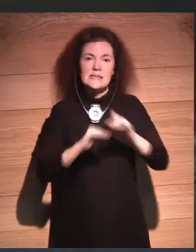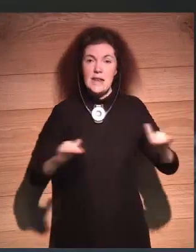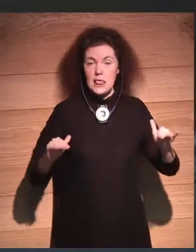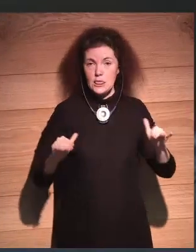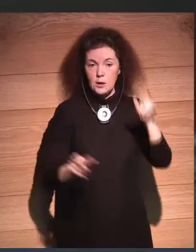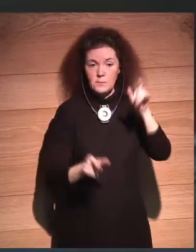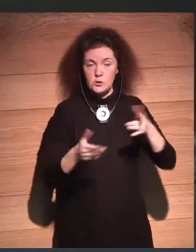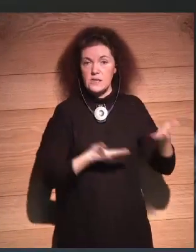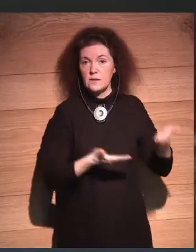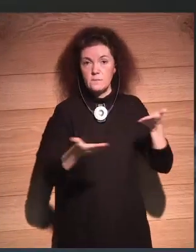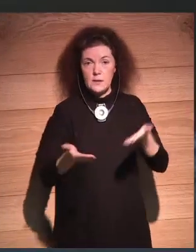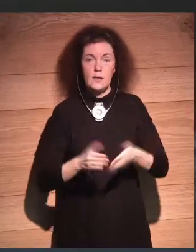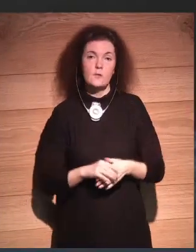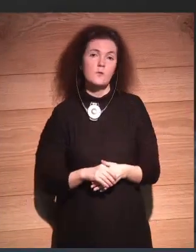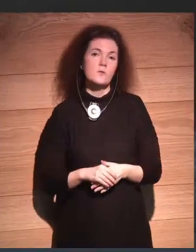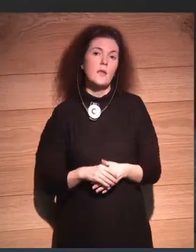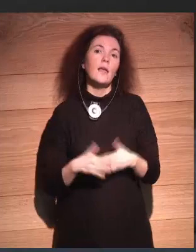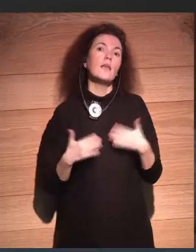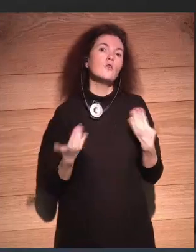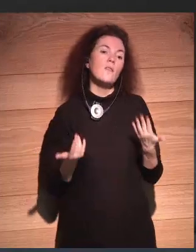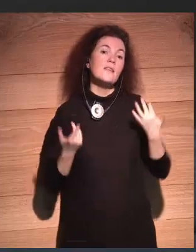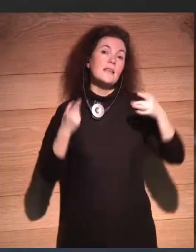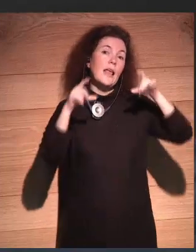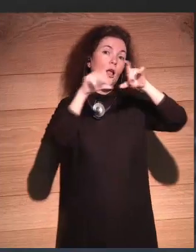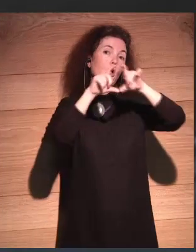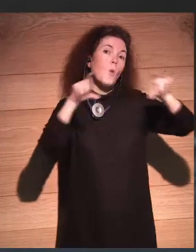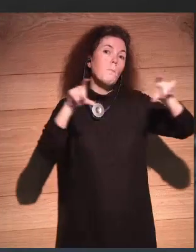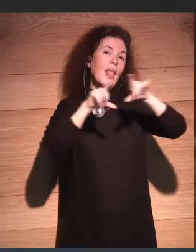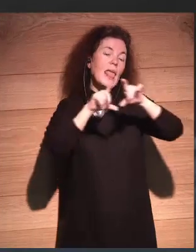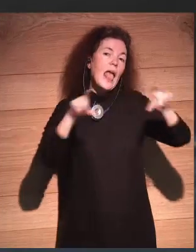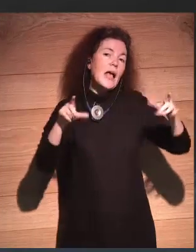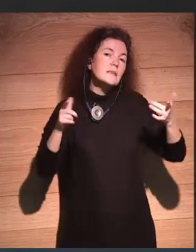sus invitados. Y entonces las compañías